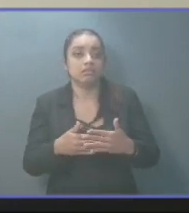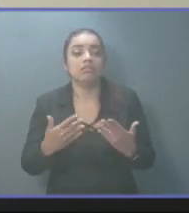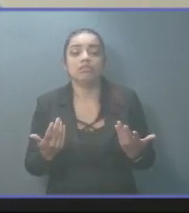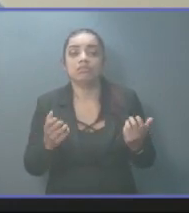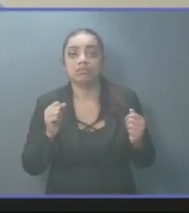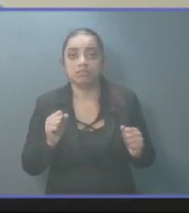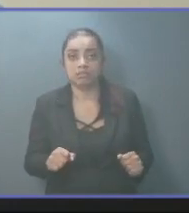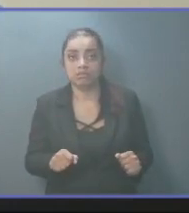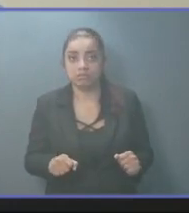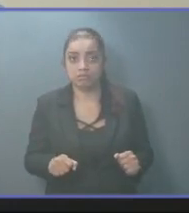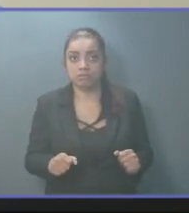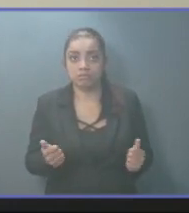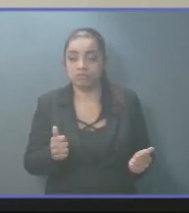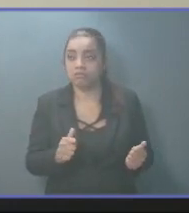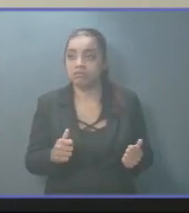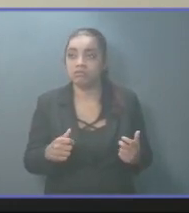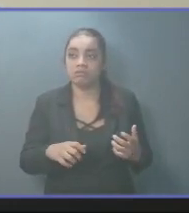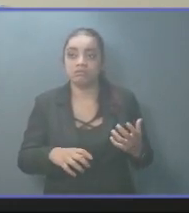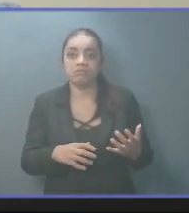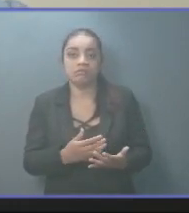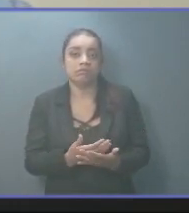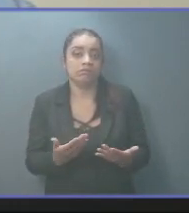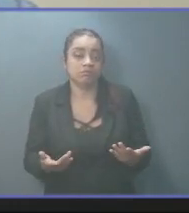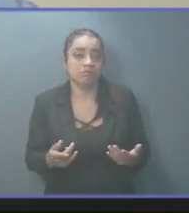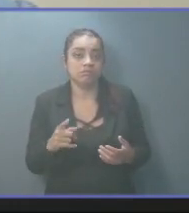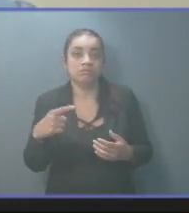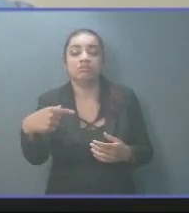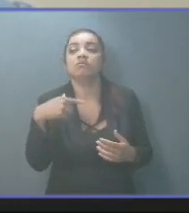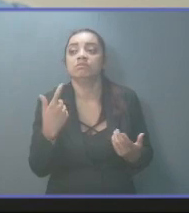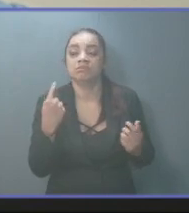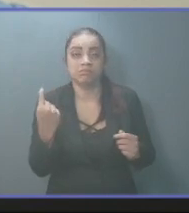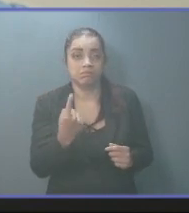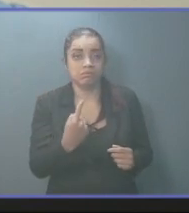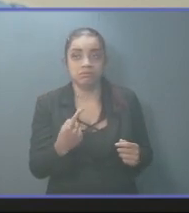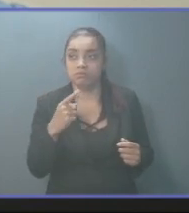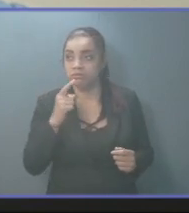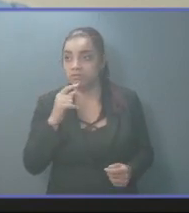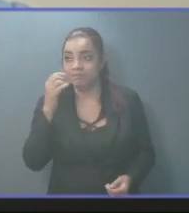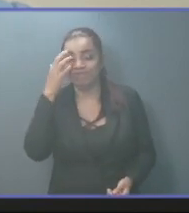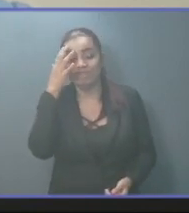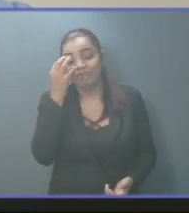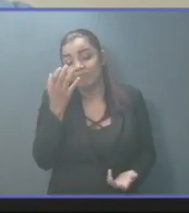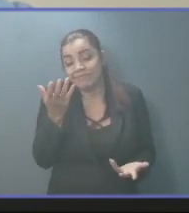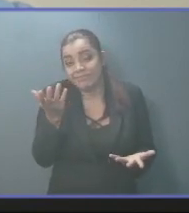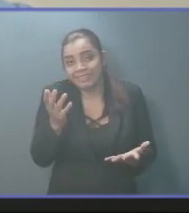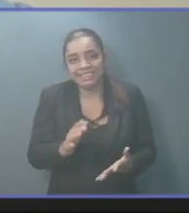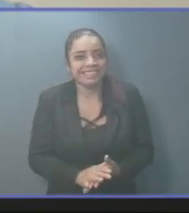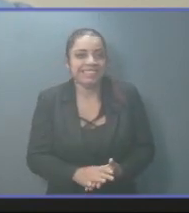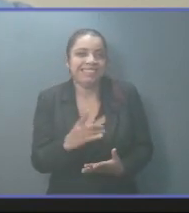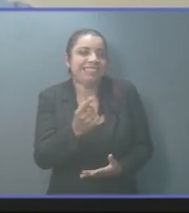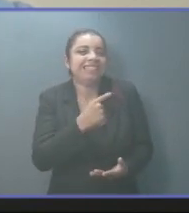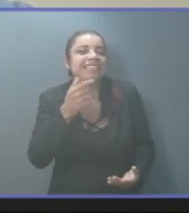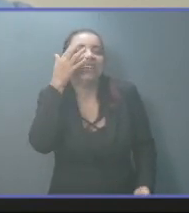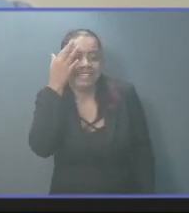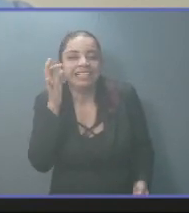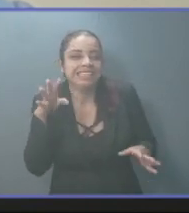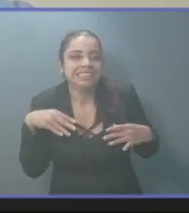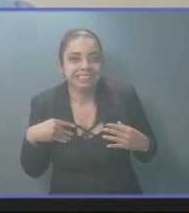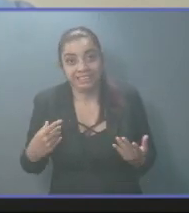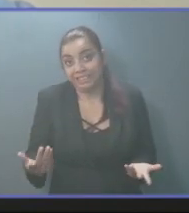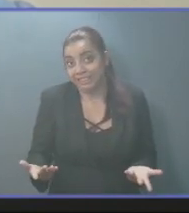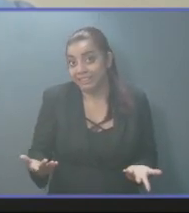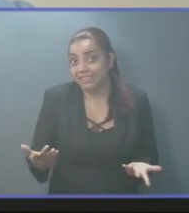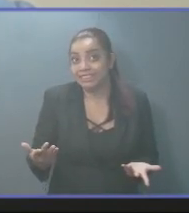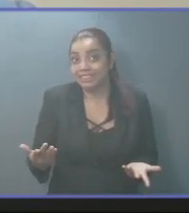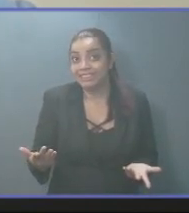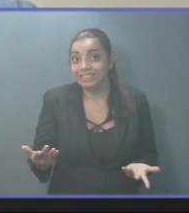de virtual pero la gente no se cree eso la gente cuando conoció